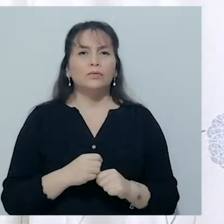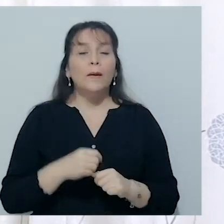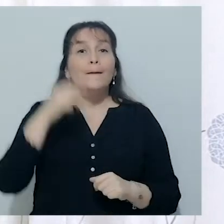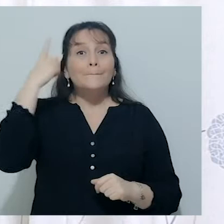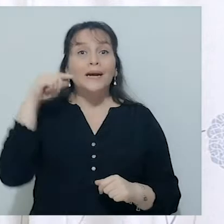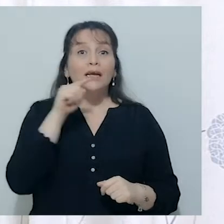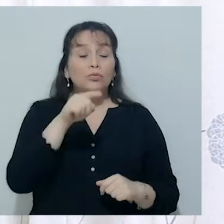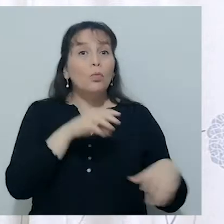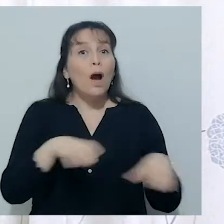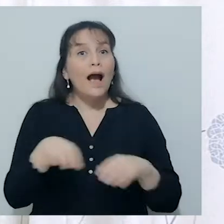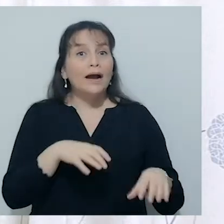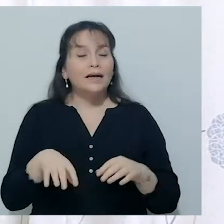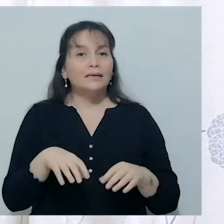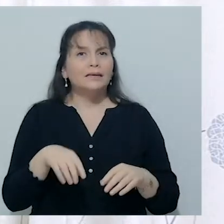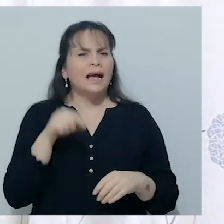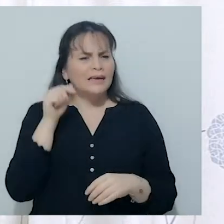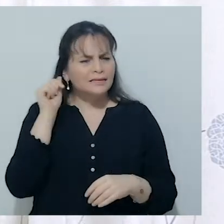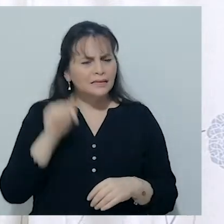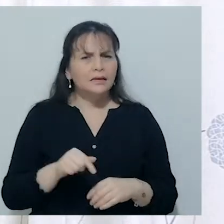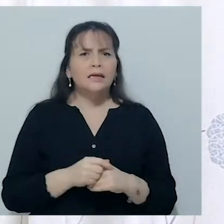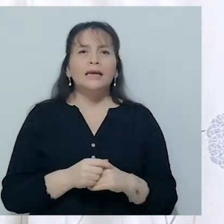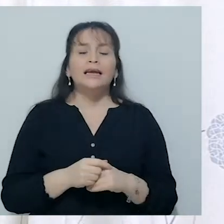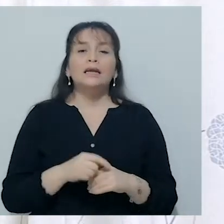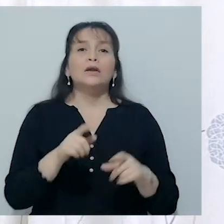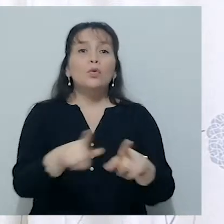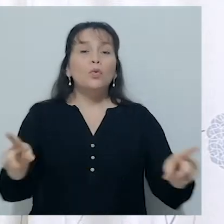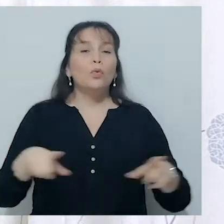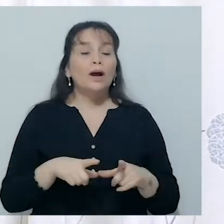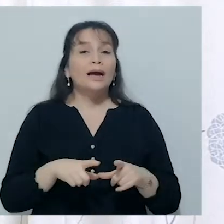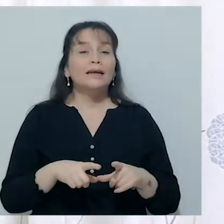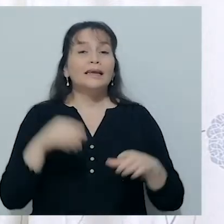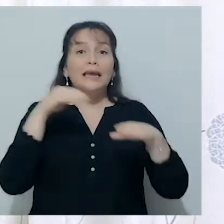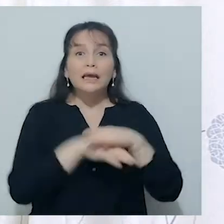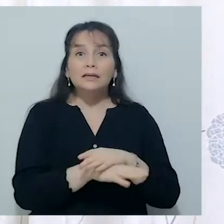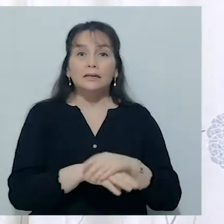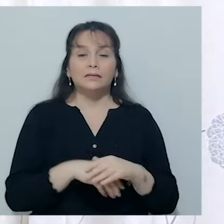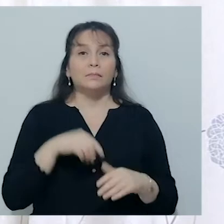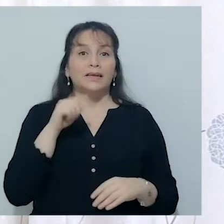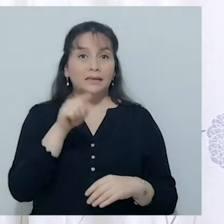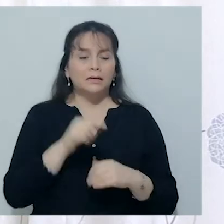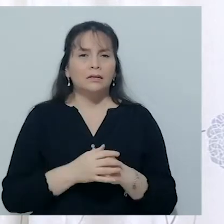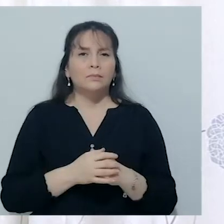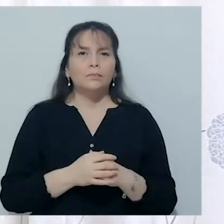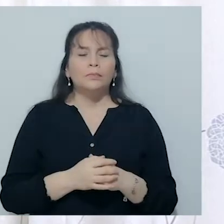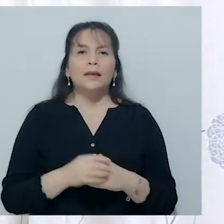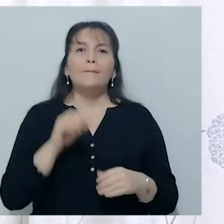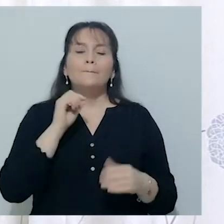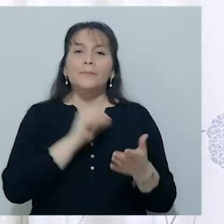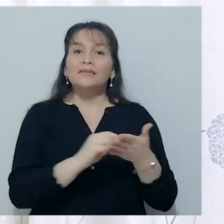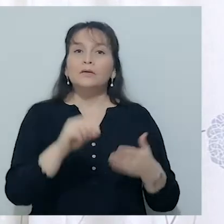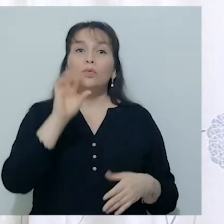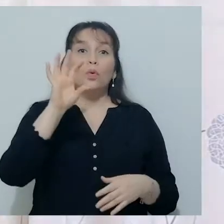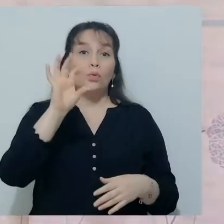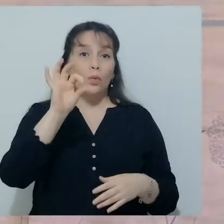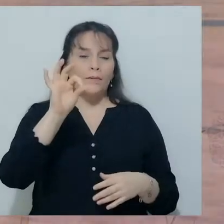mandó, para que hagáis así en medio de la tierra en la cual entráis para tomar posesión. Versículo